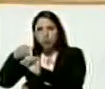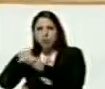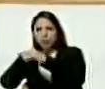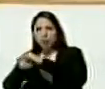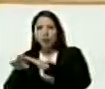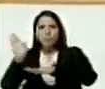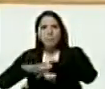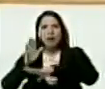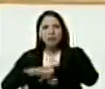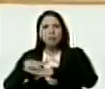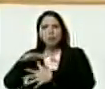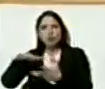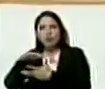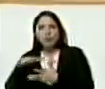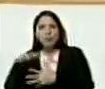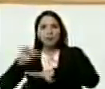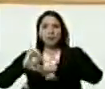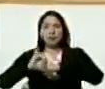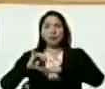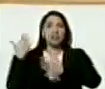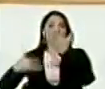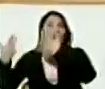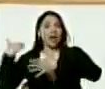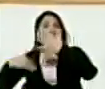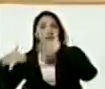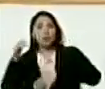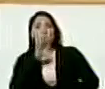No es de ahorita, de hace 415 años.